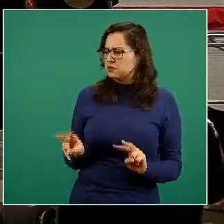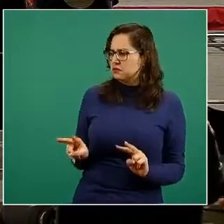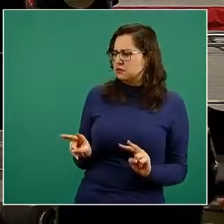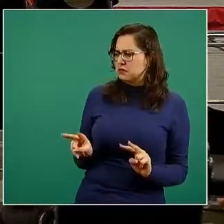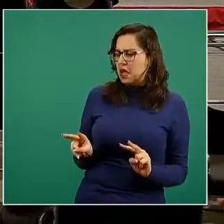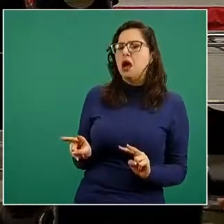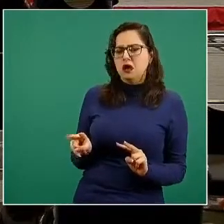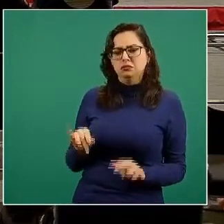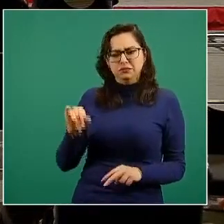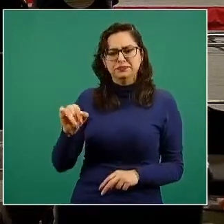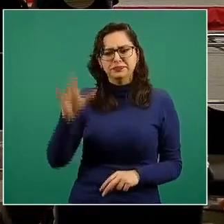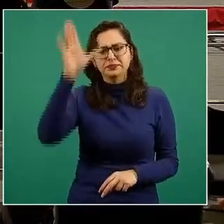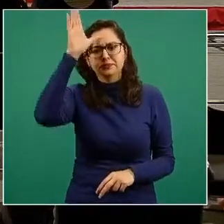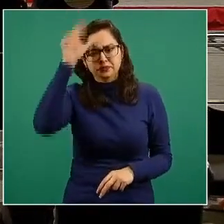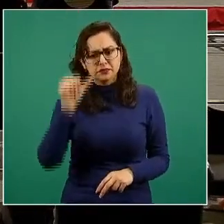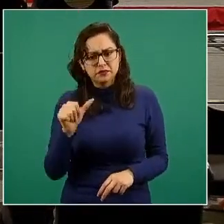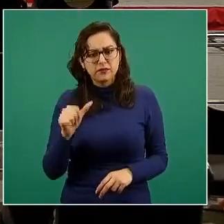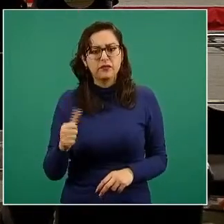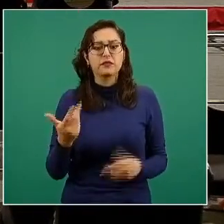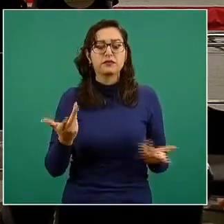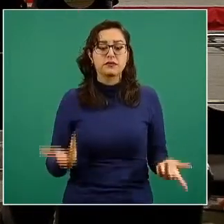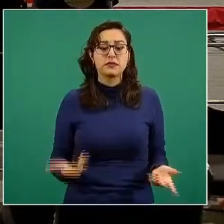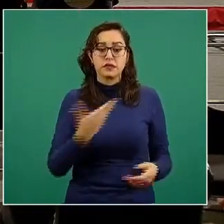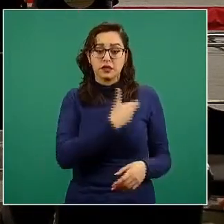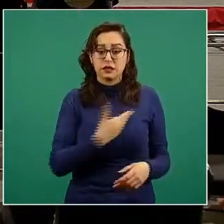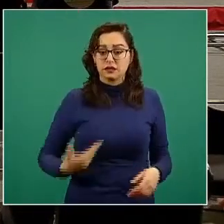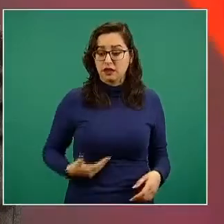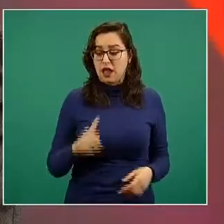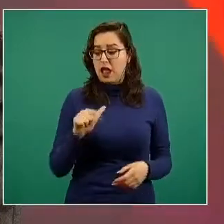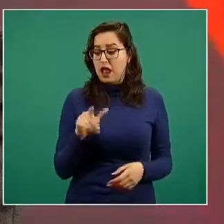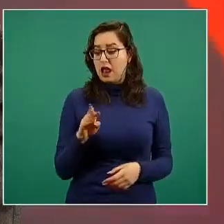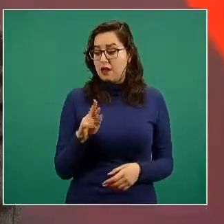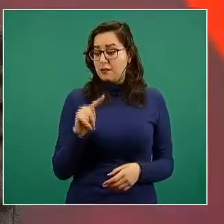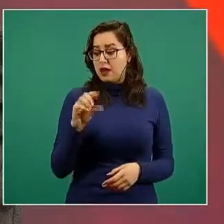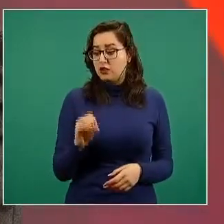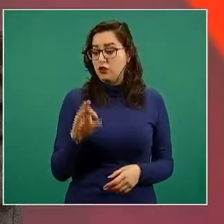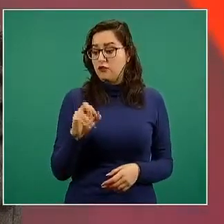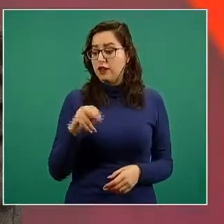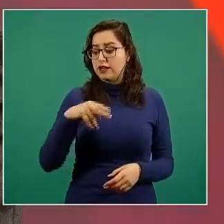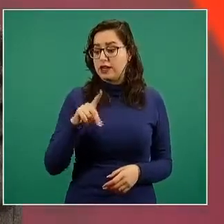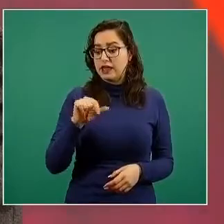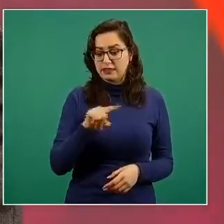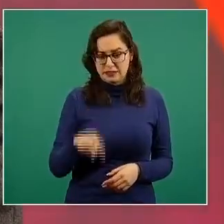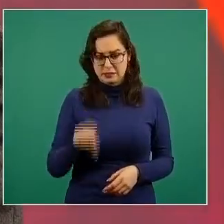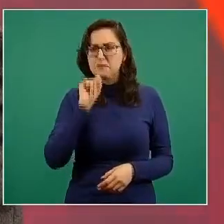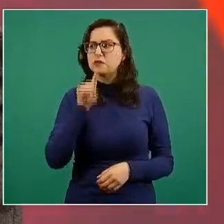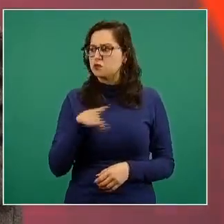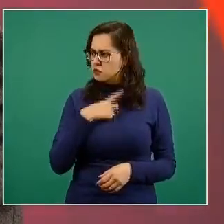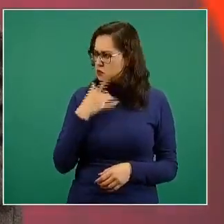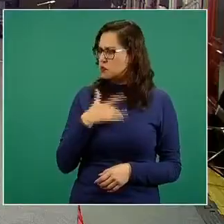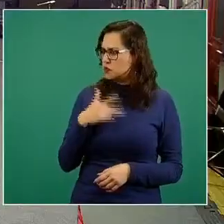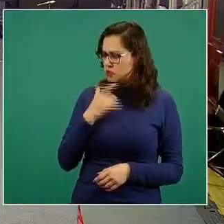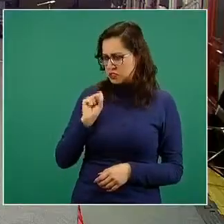total simpatía al respecto. El presidente Alberto Fernández, por ejemplo, también se pronunció en ese sentido.